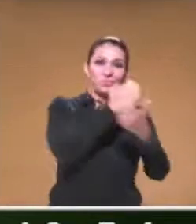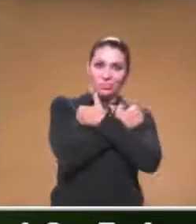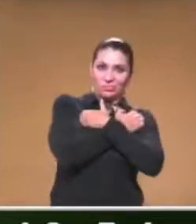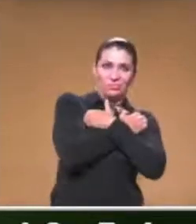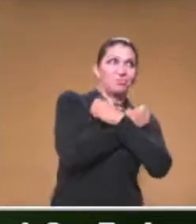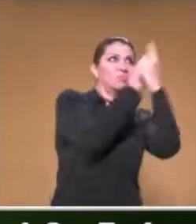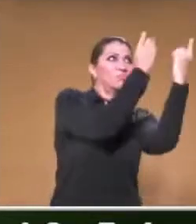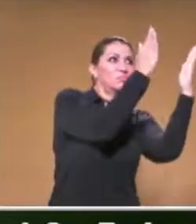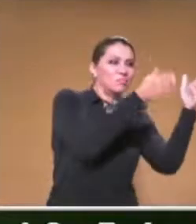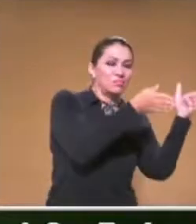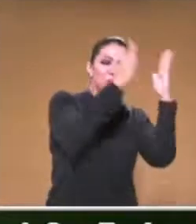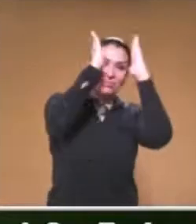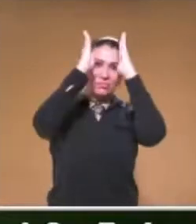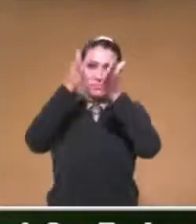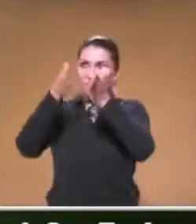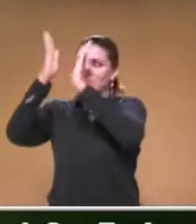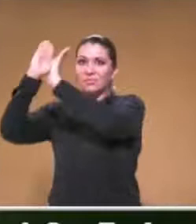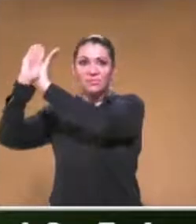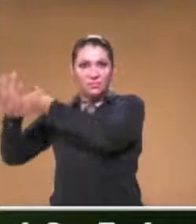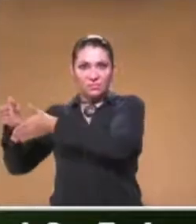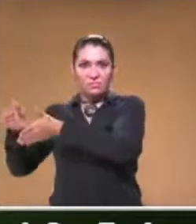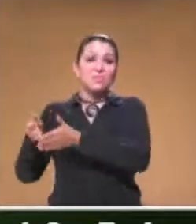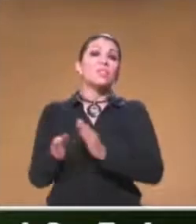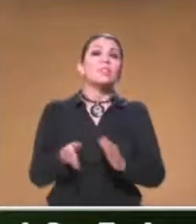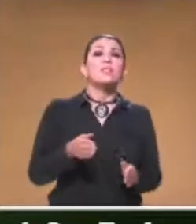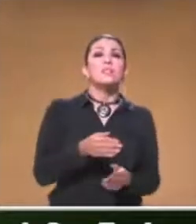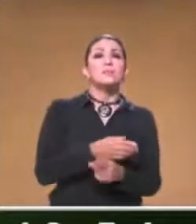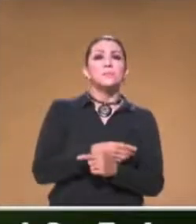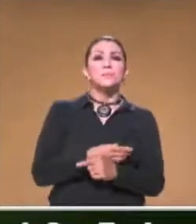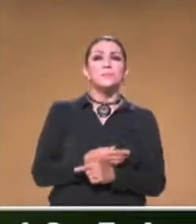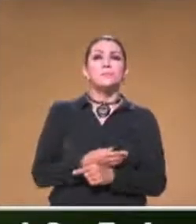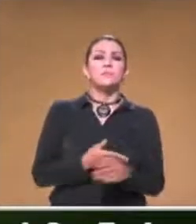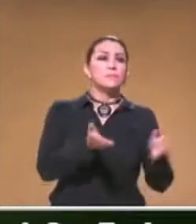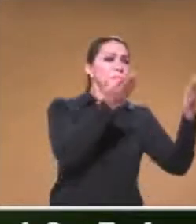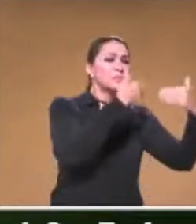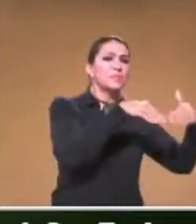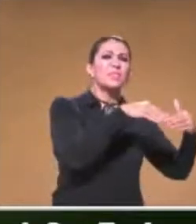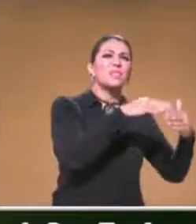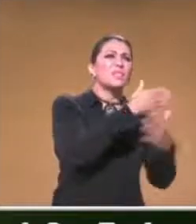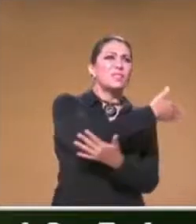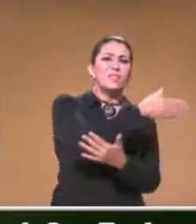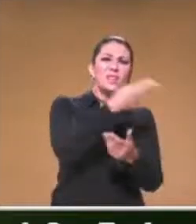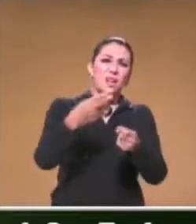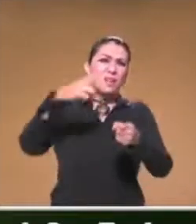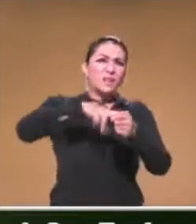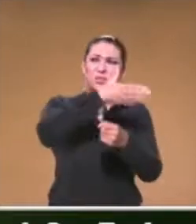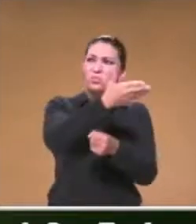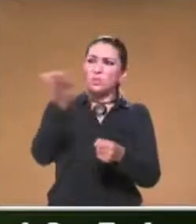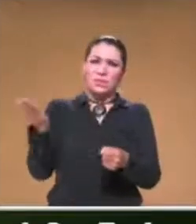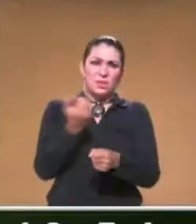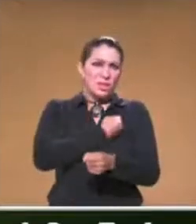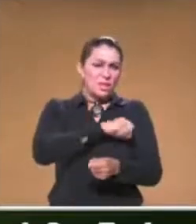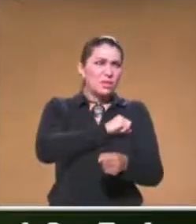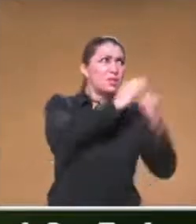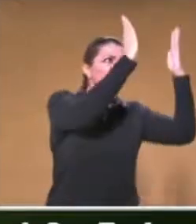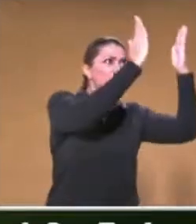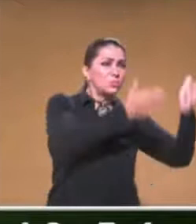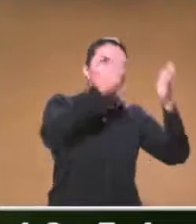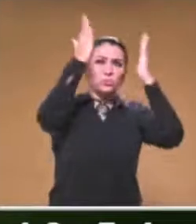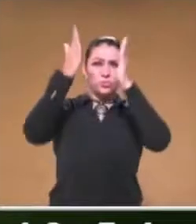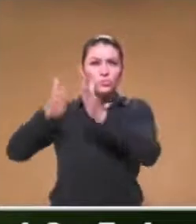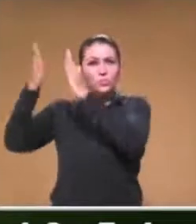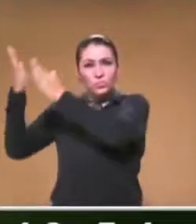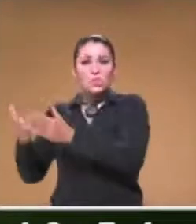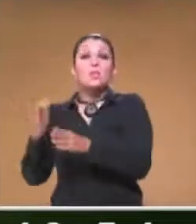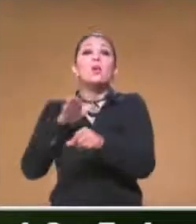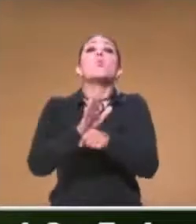color verde, en México y en Sudáfrica. Medio ambiente y por último salud. ¿Cuál de